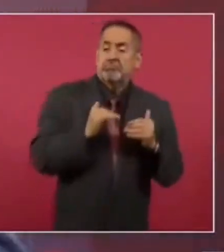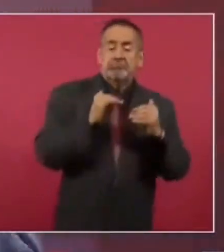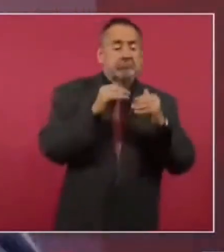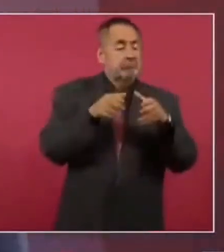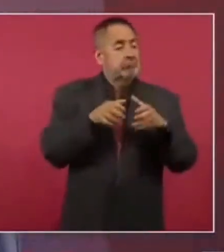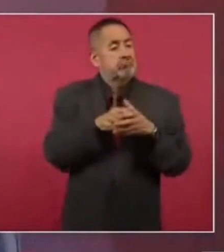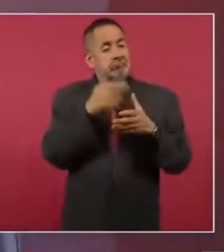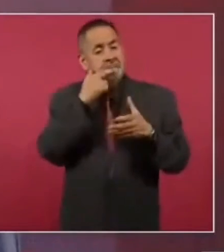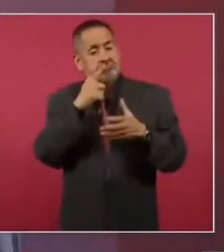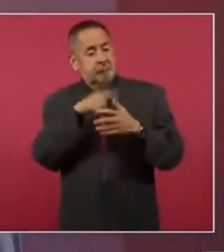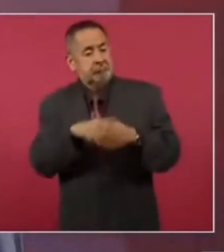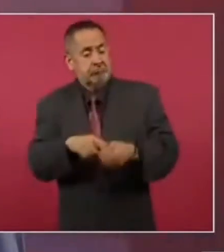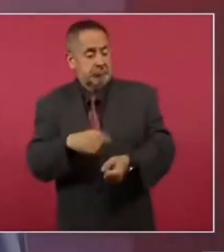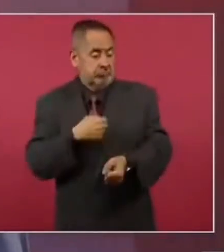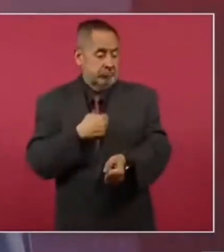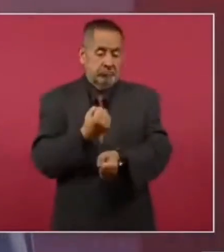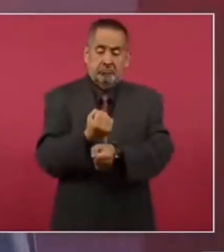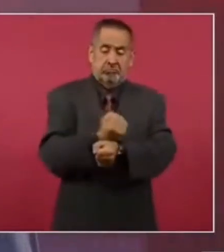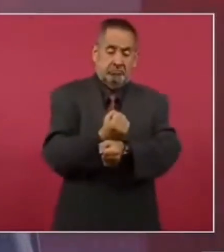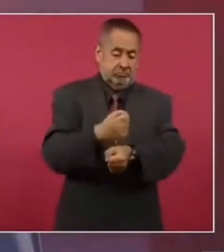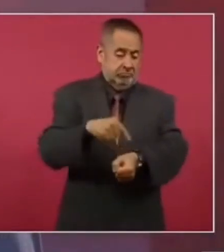De la moronga azul.